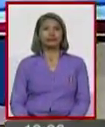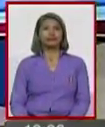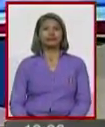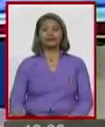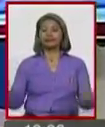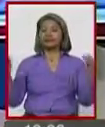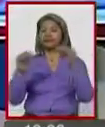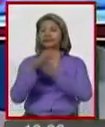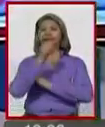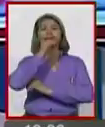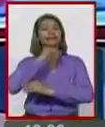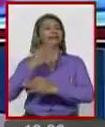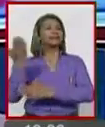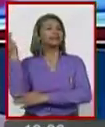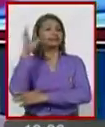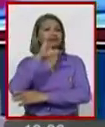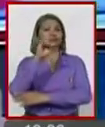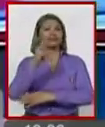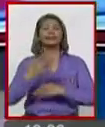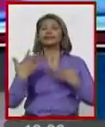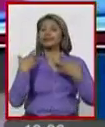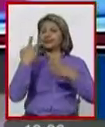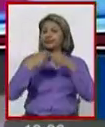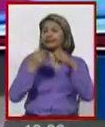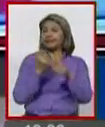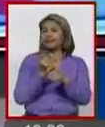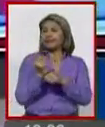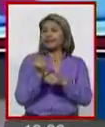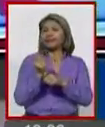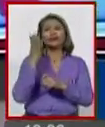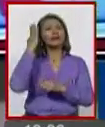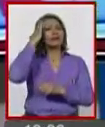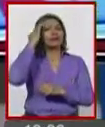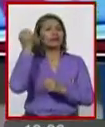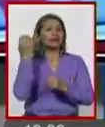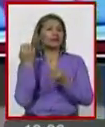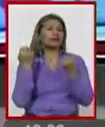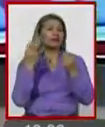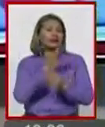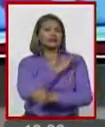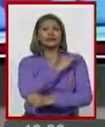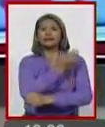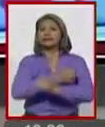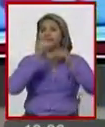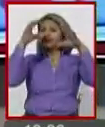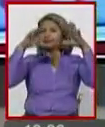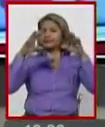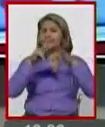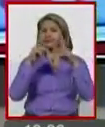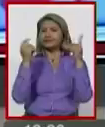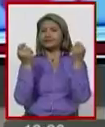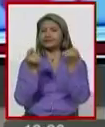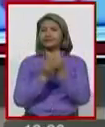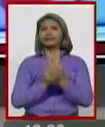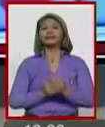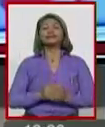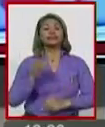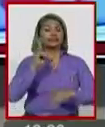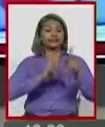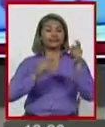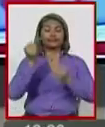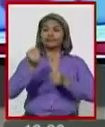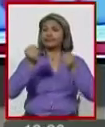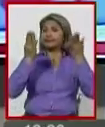La carretera antigua a Cochabamba ha sufrido severos daños debido a la intensa lluvia que se ha registrado en el departamento. Vecinos